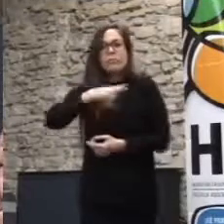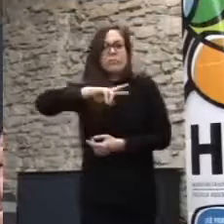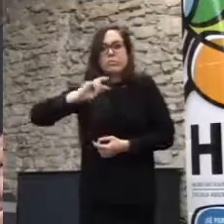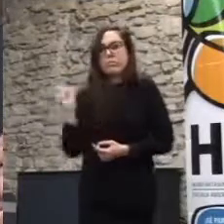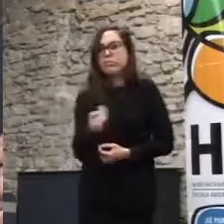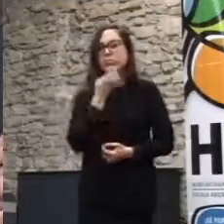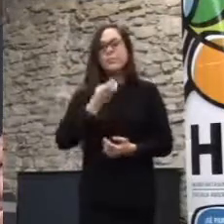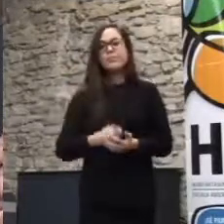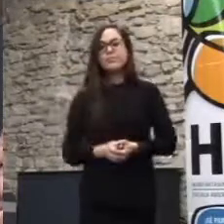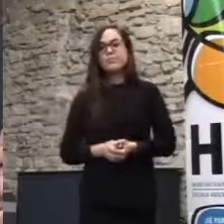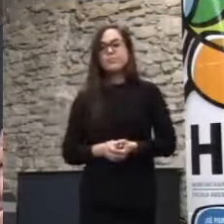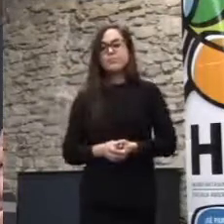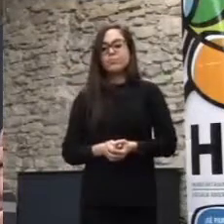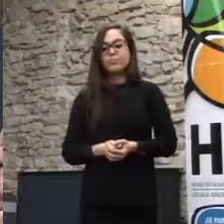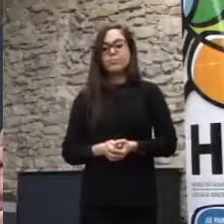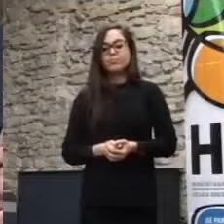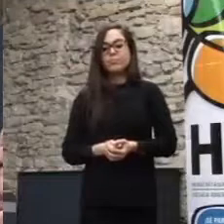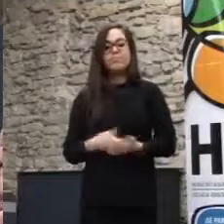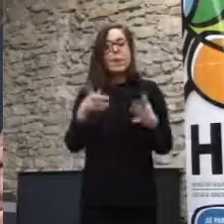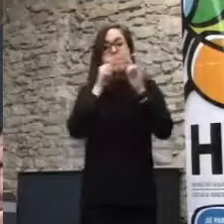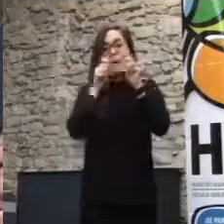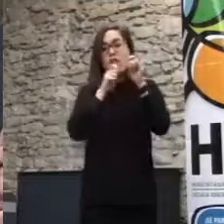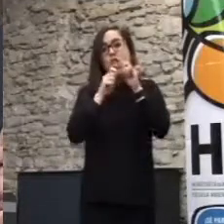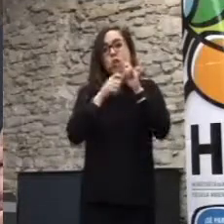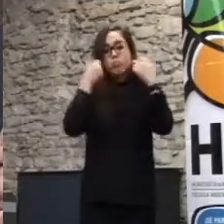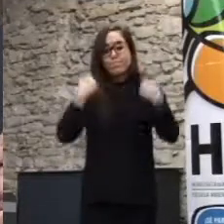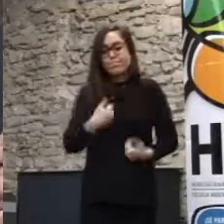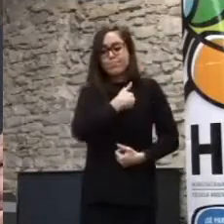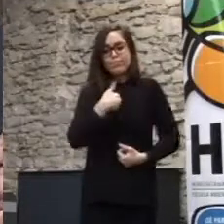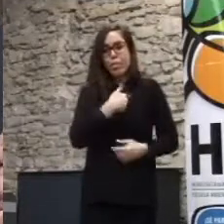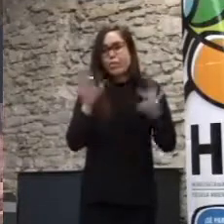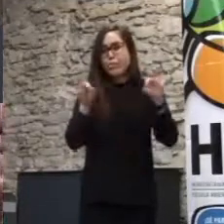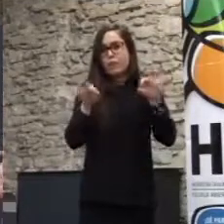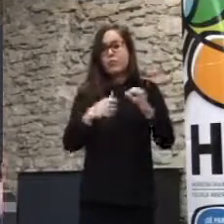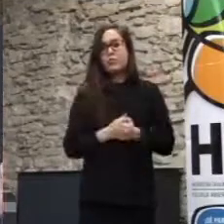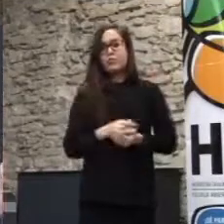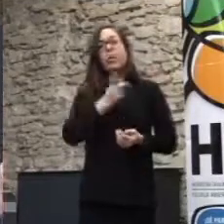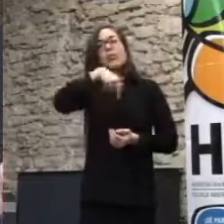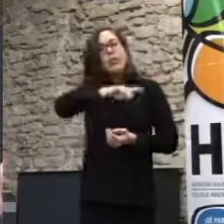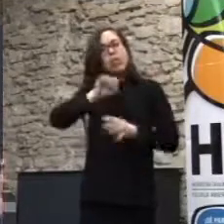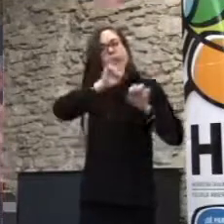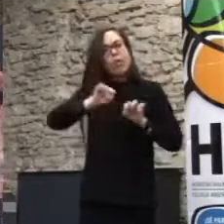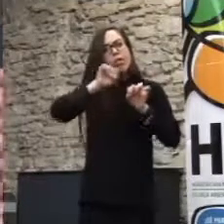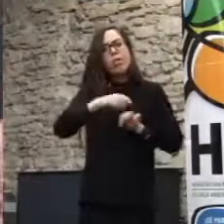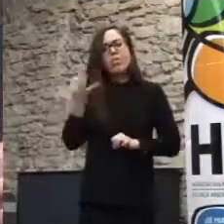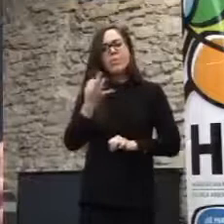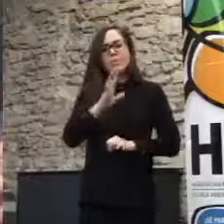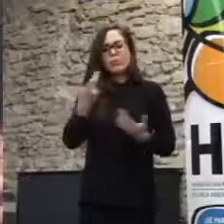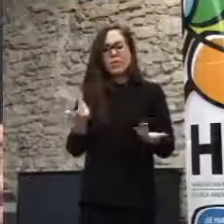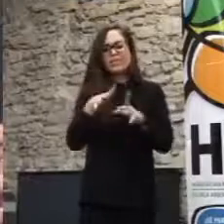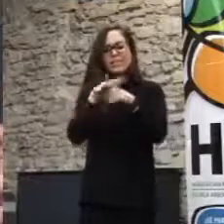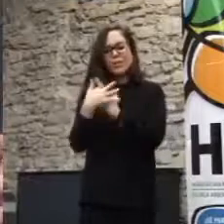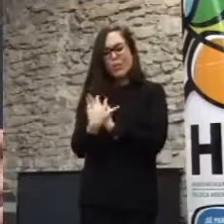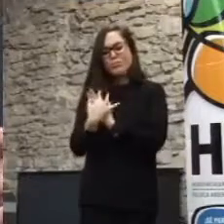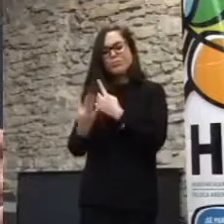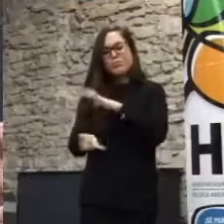Esa es precisamente la labor del periodista y que tenemos que reivindicar, ¿no? La de intermediario entre lo que sucede